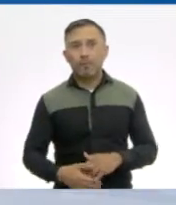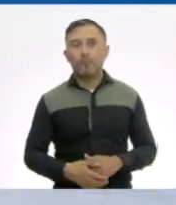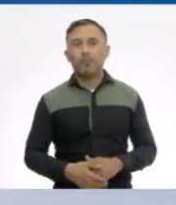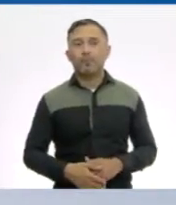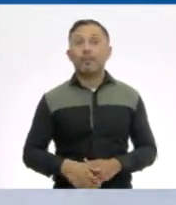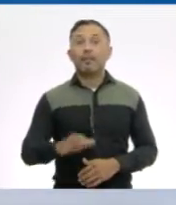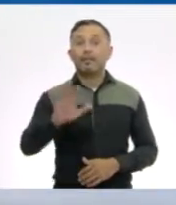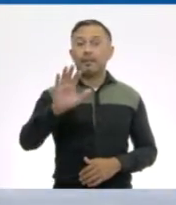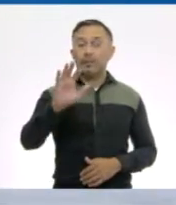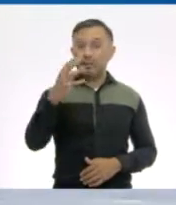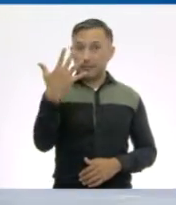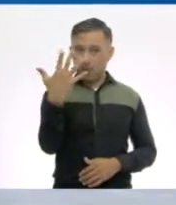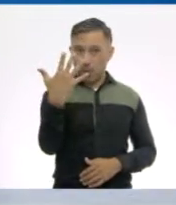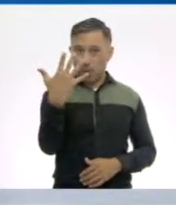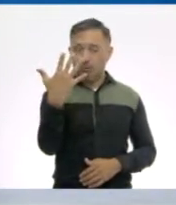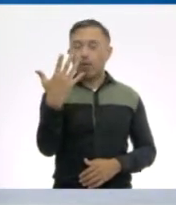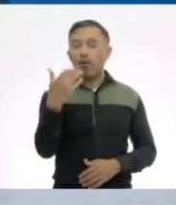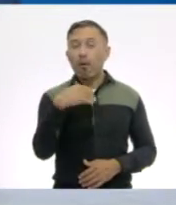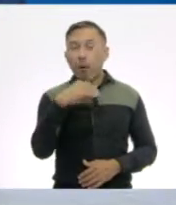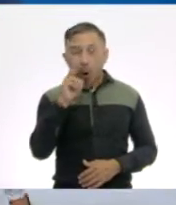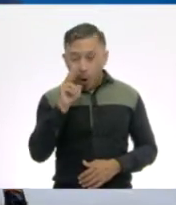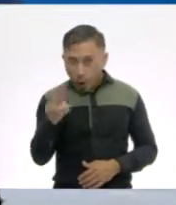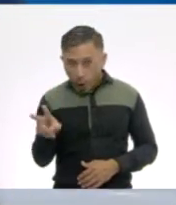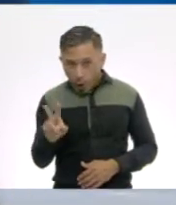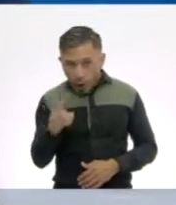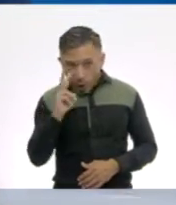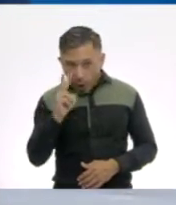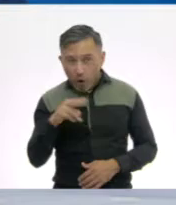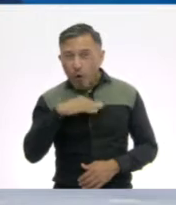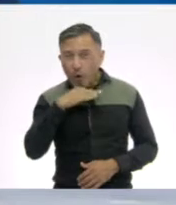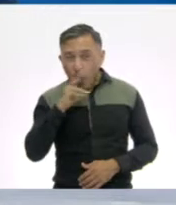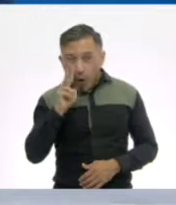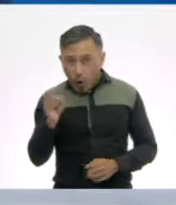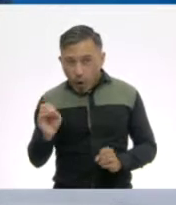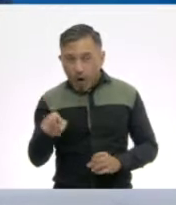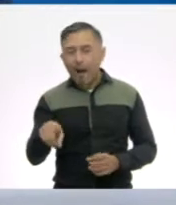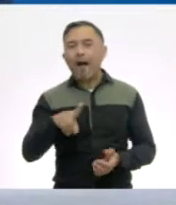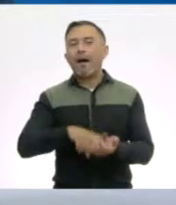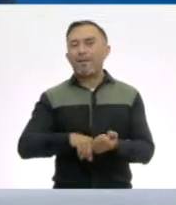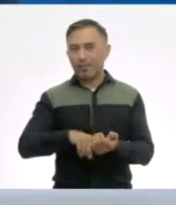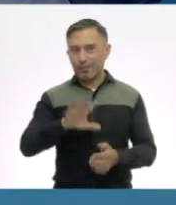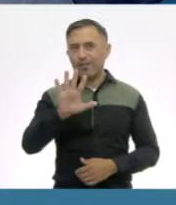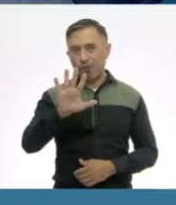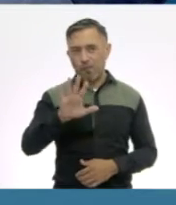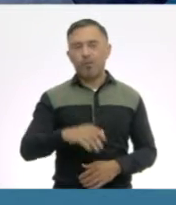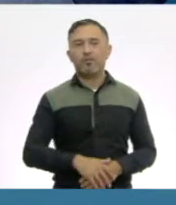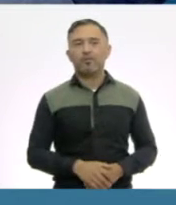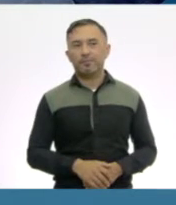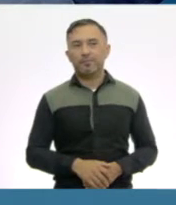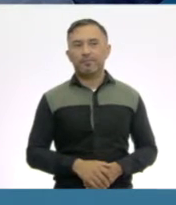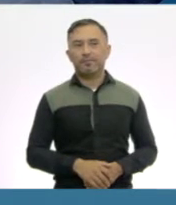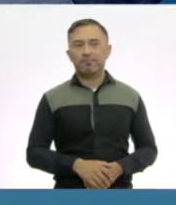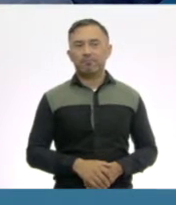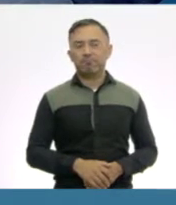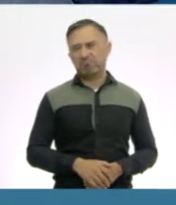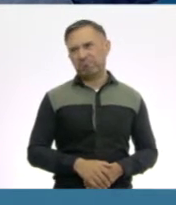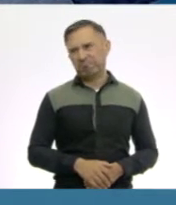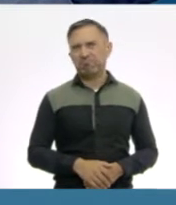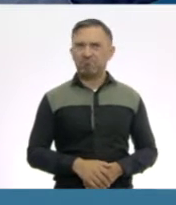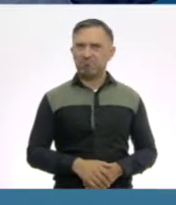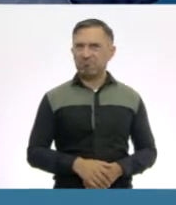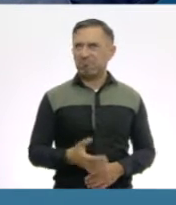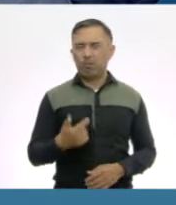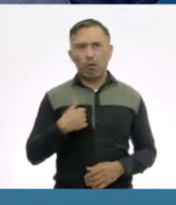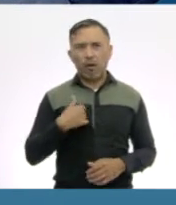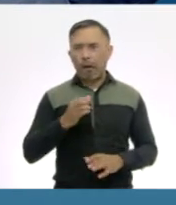5. Ajá. Ustedes no lo vieron, pero aquí cayó un 5. También, al parecer, es una pasión